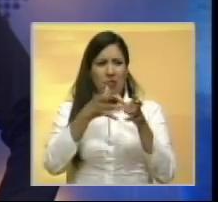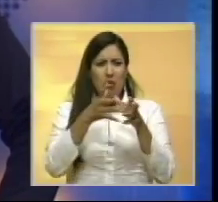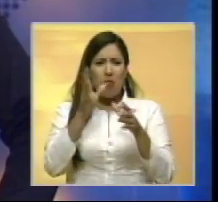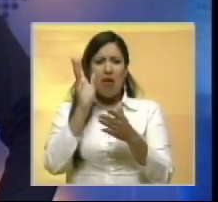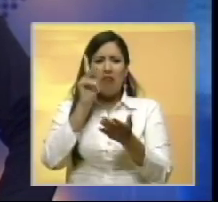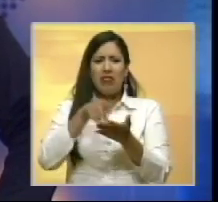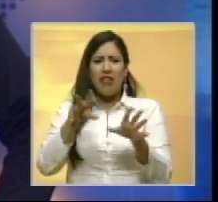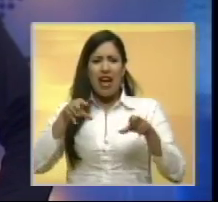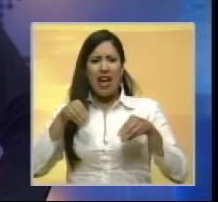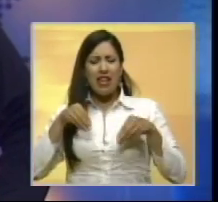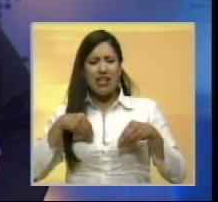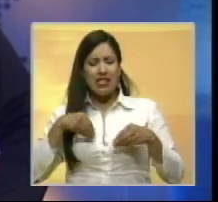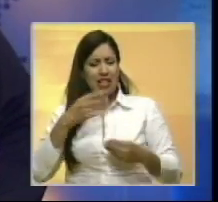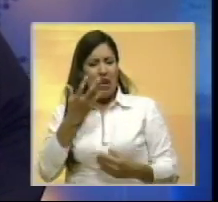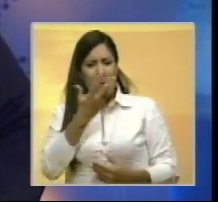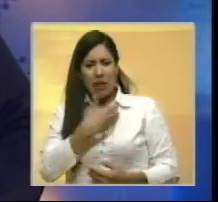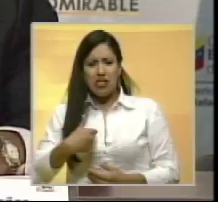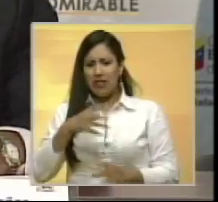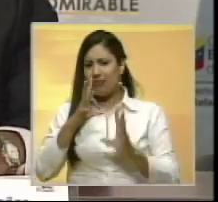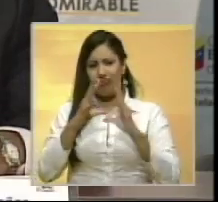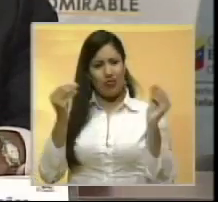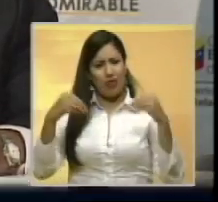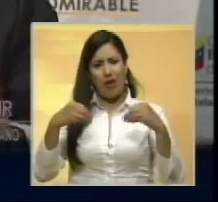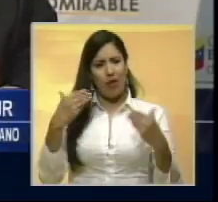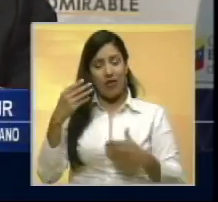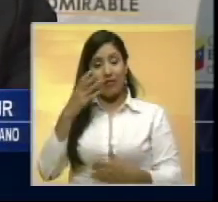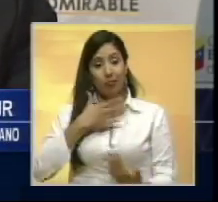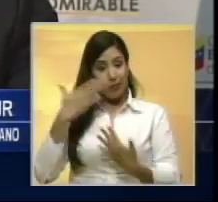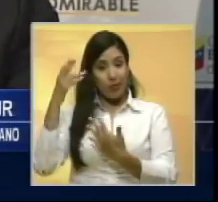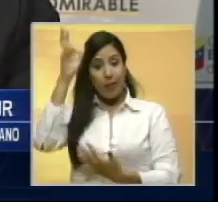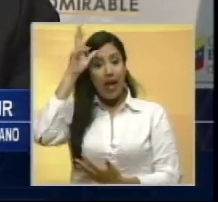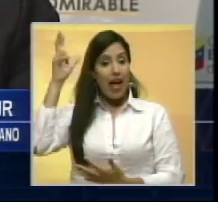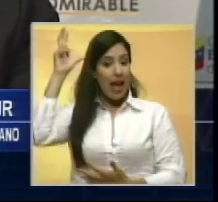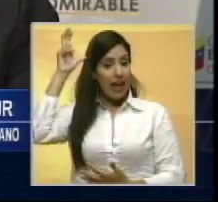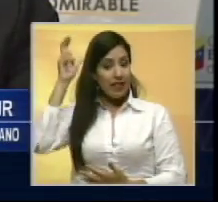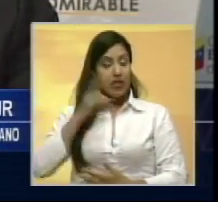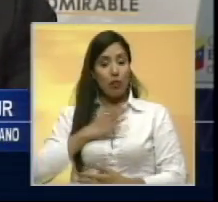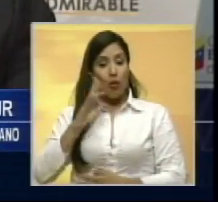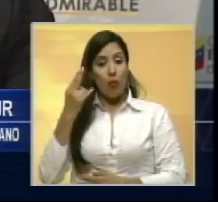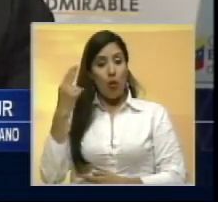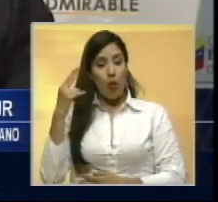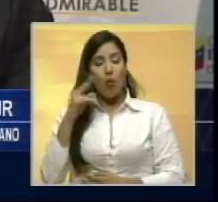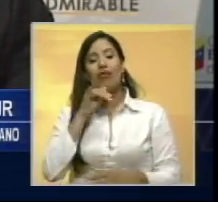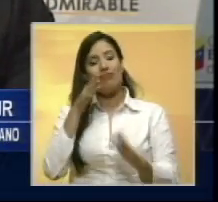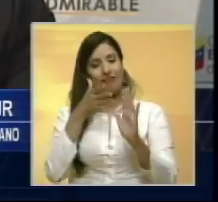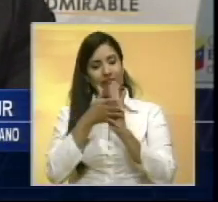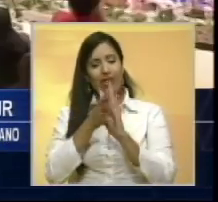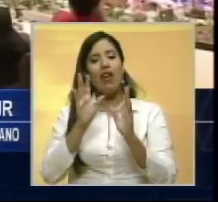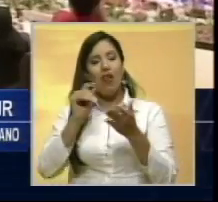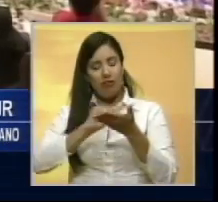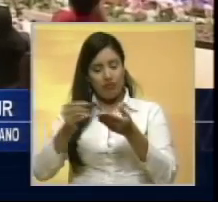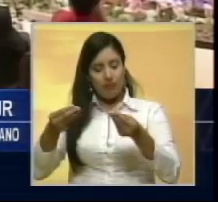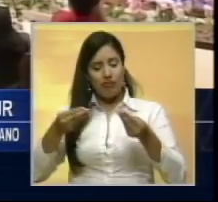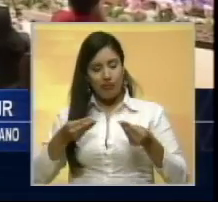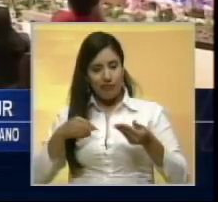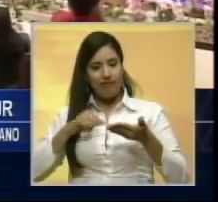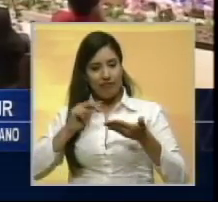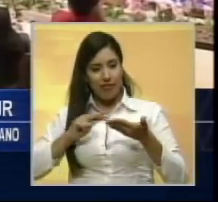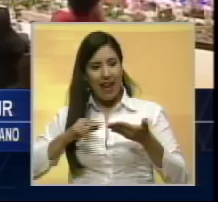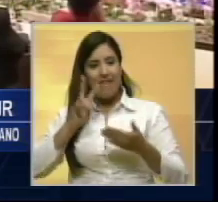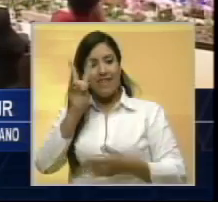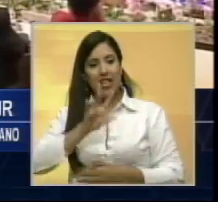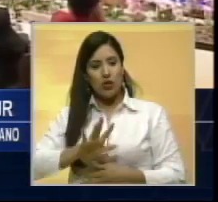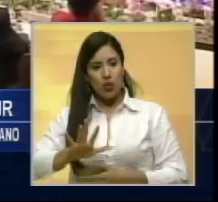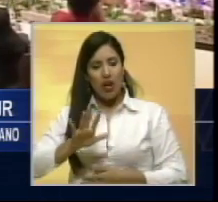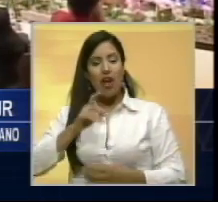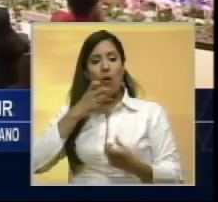para asumir el mandato de la organización. El canciller uruguayo Eladio Loizaga confirmó el recibimiento de la notificación de